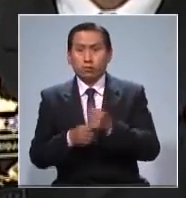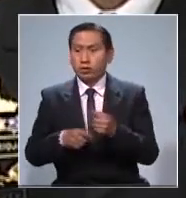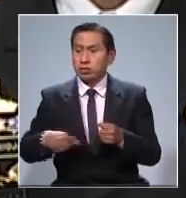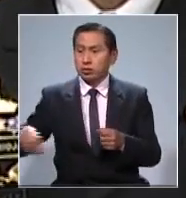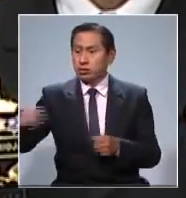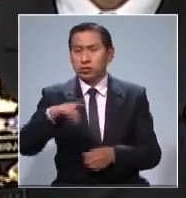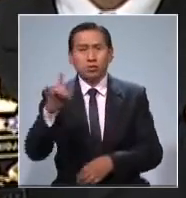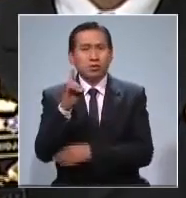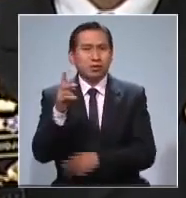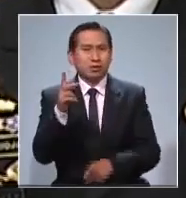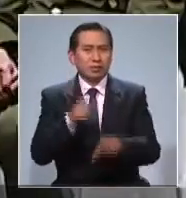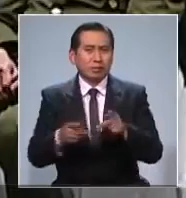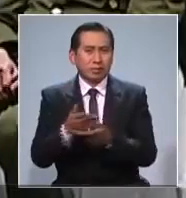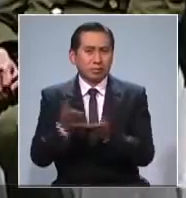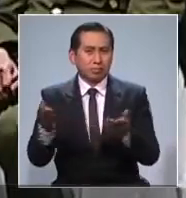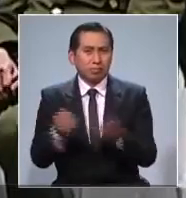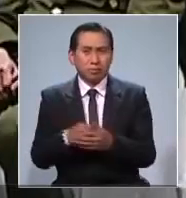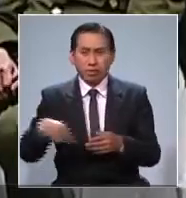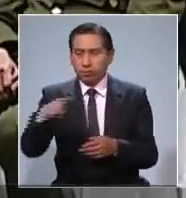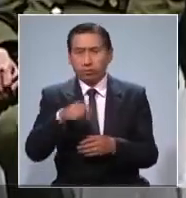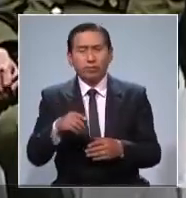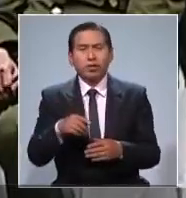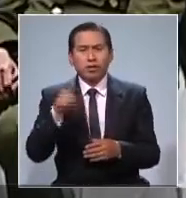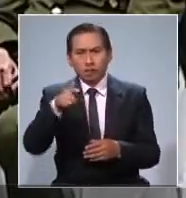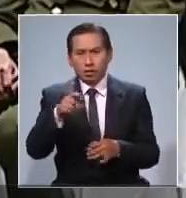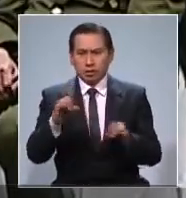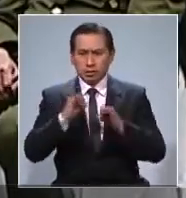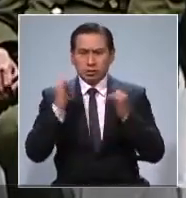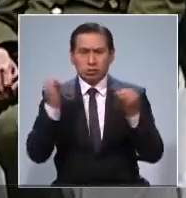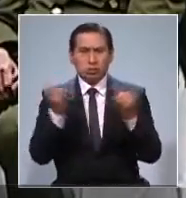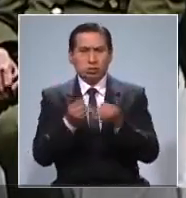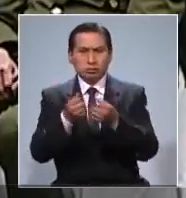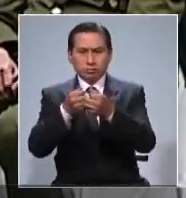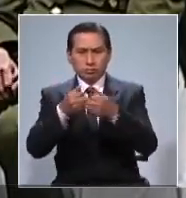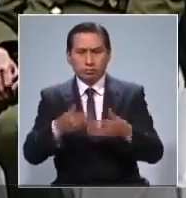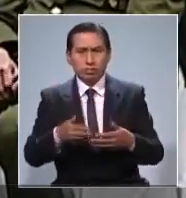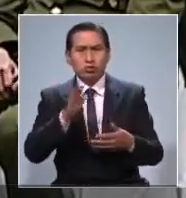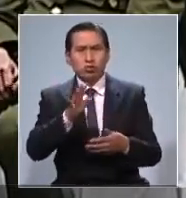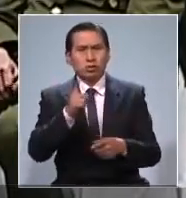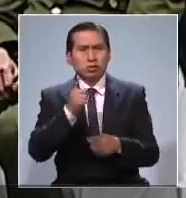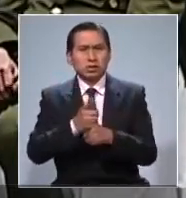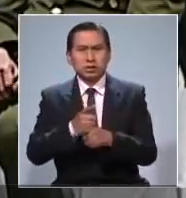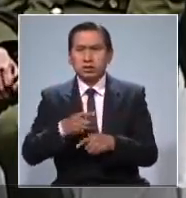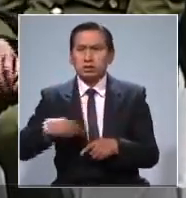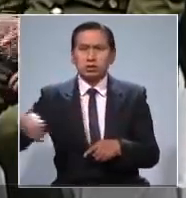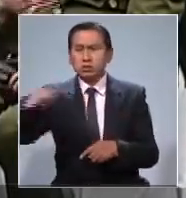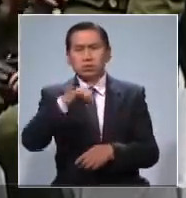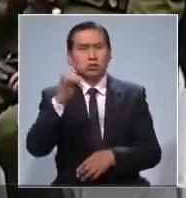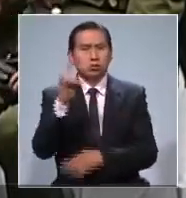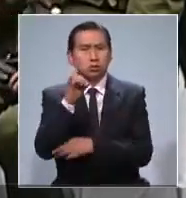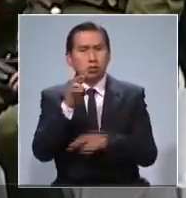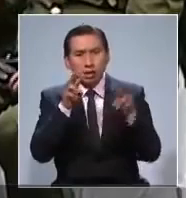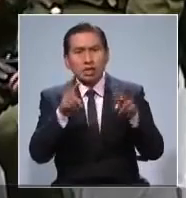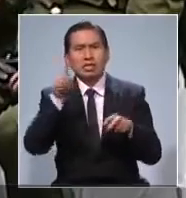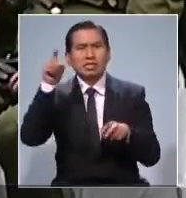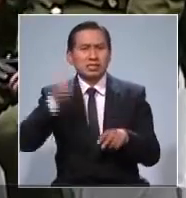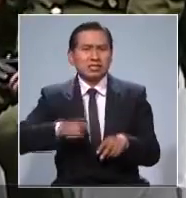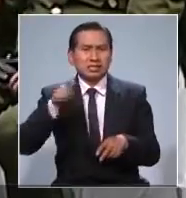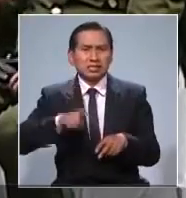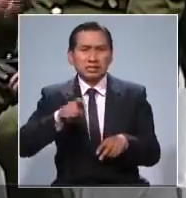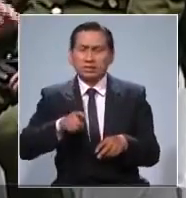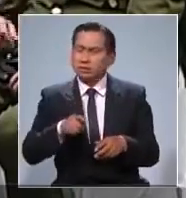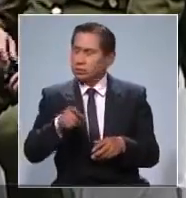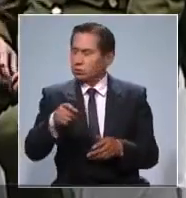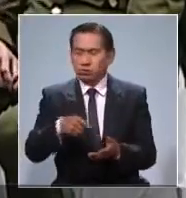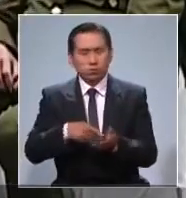pueblo boliviano y de construir la institucionalidad que el pueblo boliviano necesita,